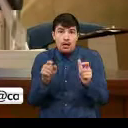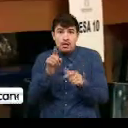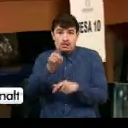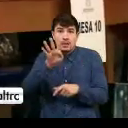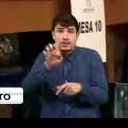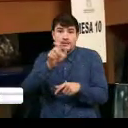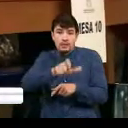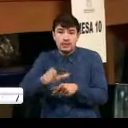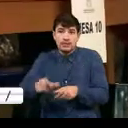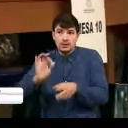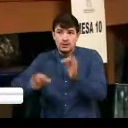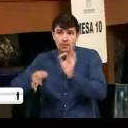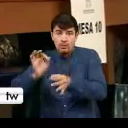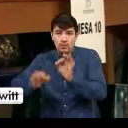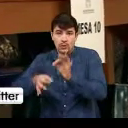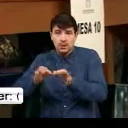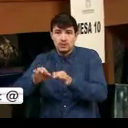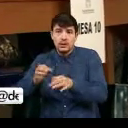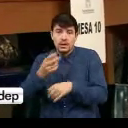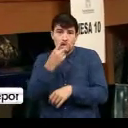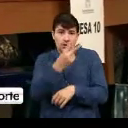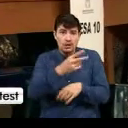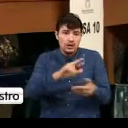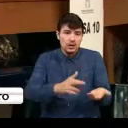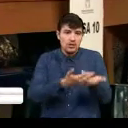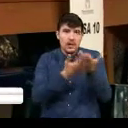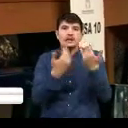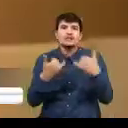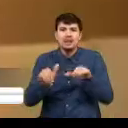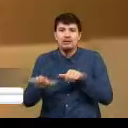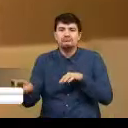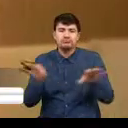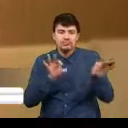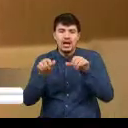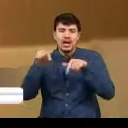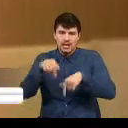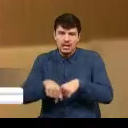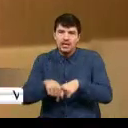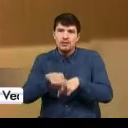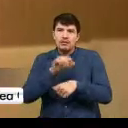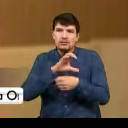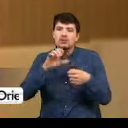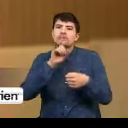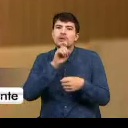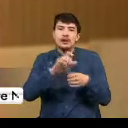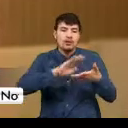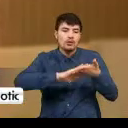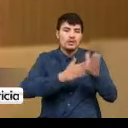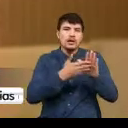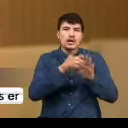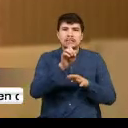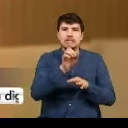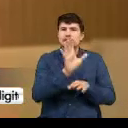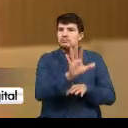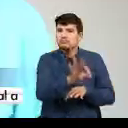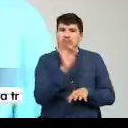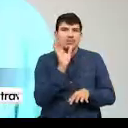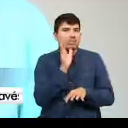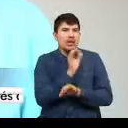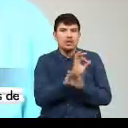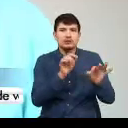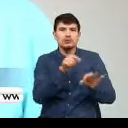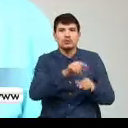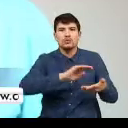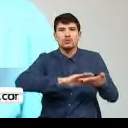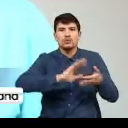19 jueces de paz y 2 de reconsideración fueron elegidos en Bucaramanga. La Comuna 6 no eligió su juez de paz. Para